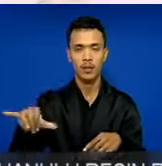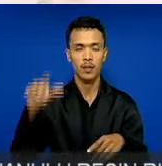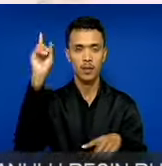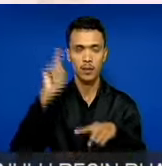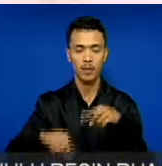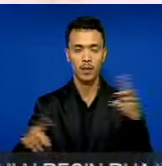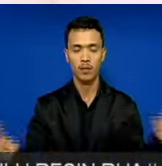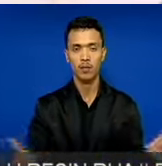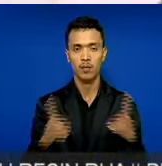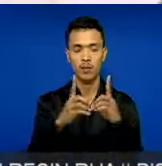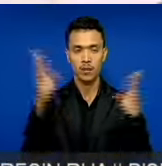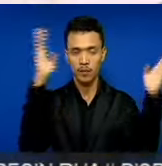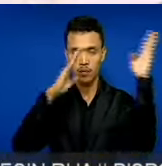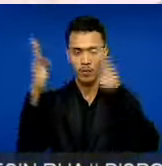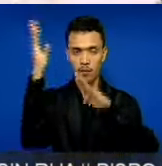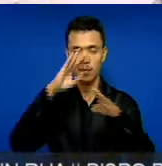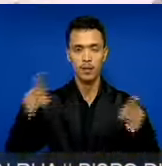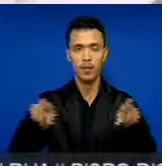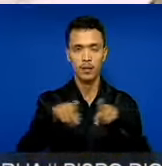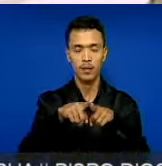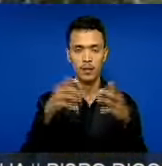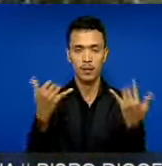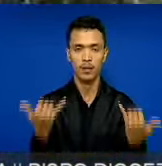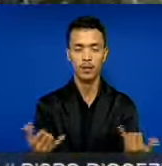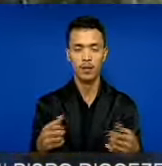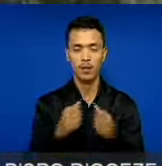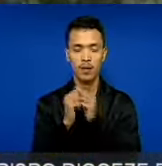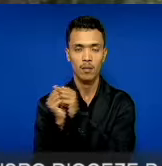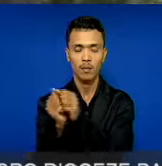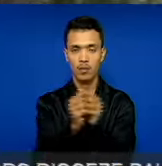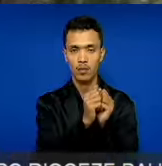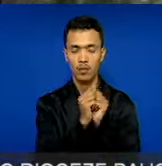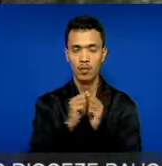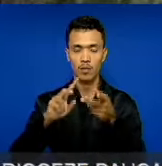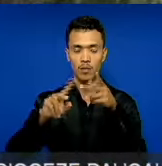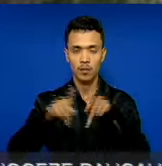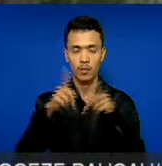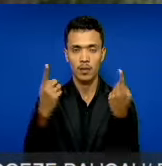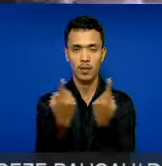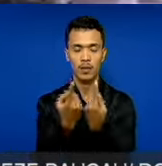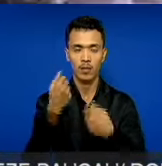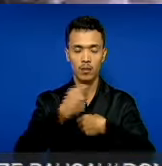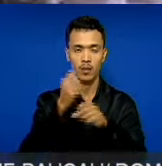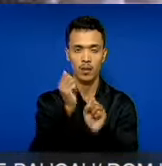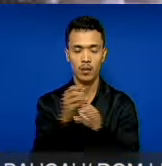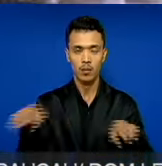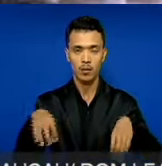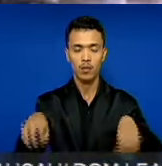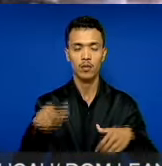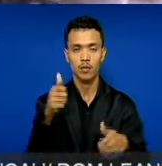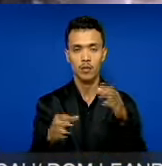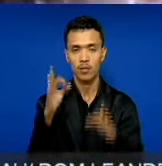bele acontece tam problema sira hanesane ho di coopera ho companhia sira halo serviço. Nune bele acelera lalais.